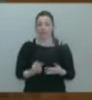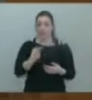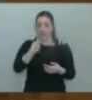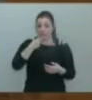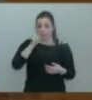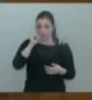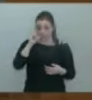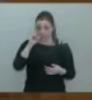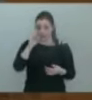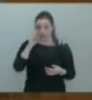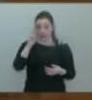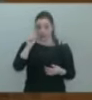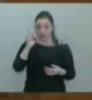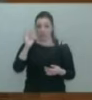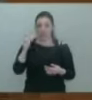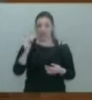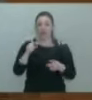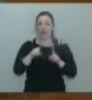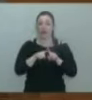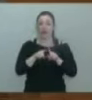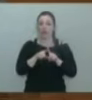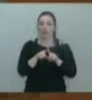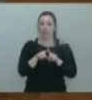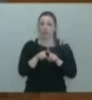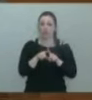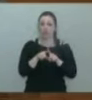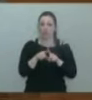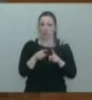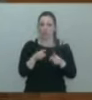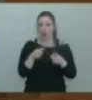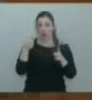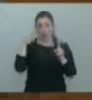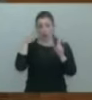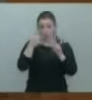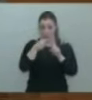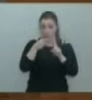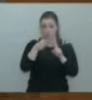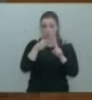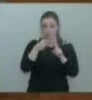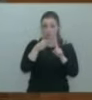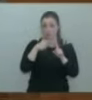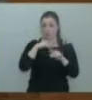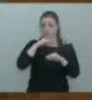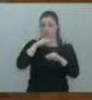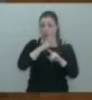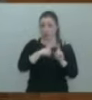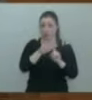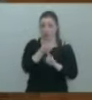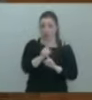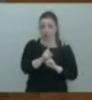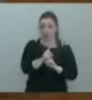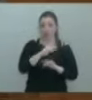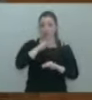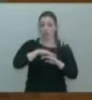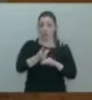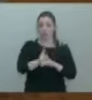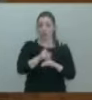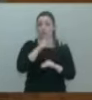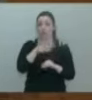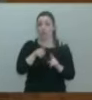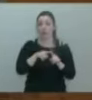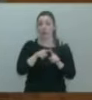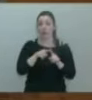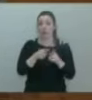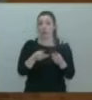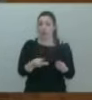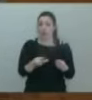Gispasa no sirvió para las pretensiones por las que inicialmente se planteó, se mantuvo esta sociedad bajo el pretexto de que la